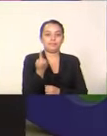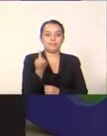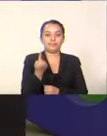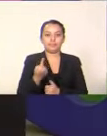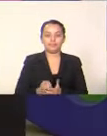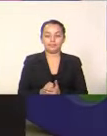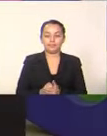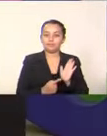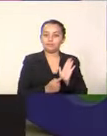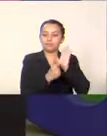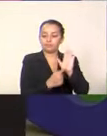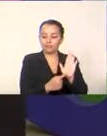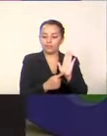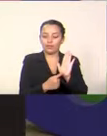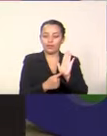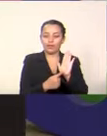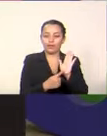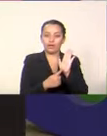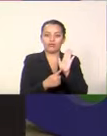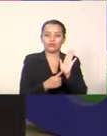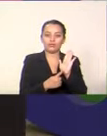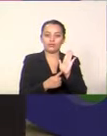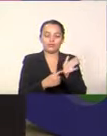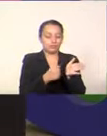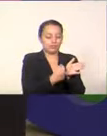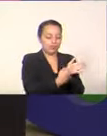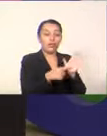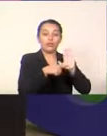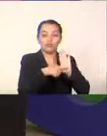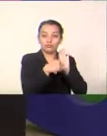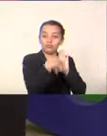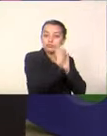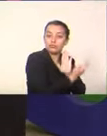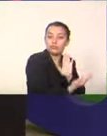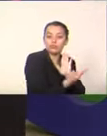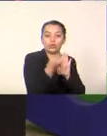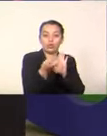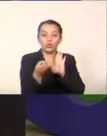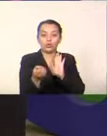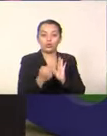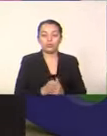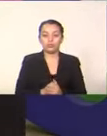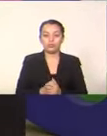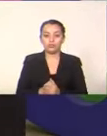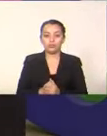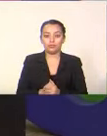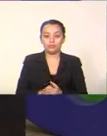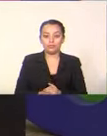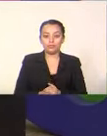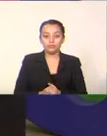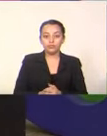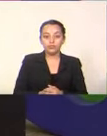a representar lo que es el minuendo. Entonces, al igual que aquí en nuestra tabla de valores, vamos a colocar siempre a etiquetar